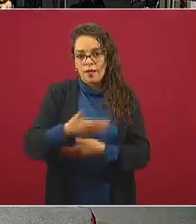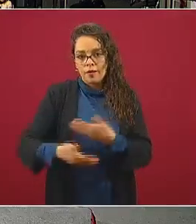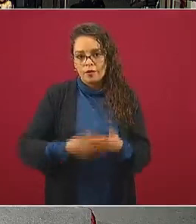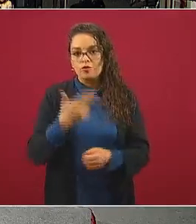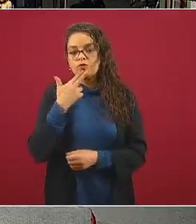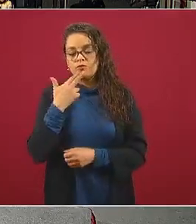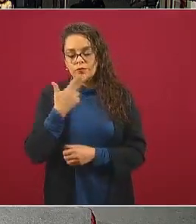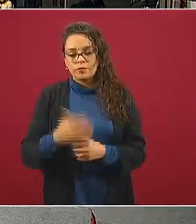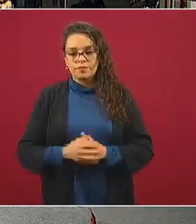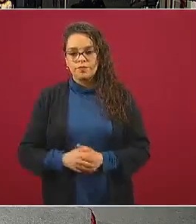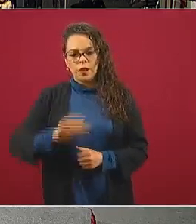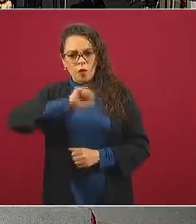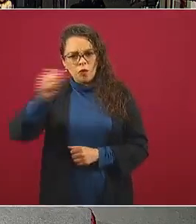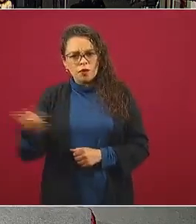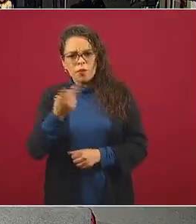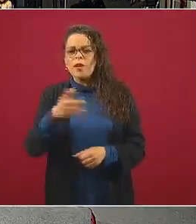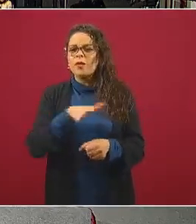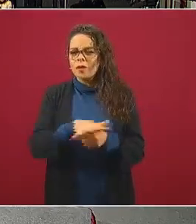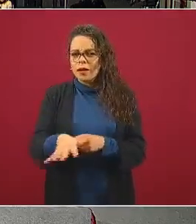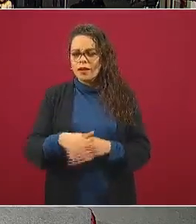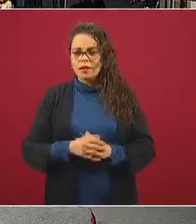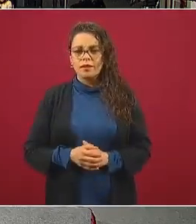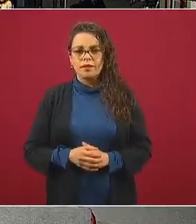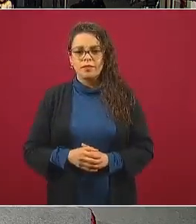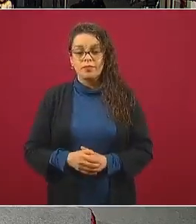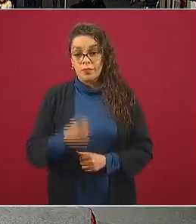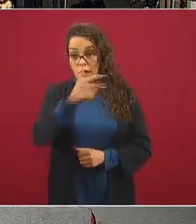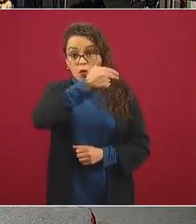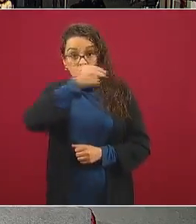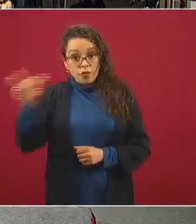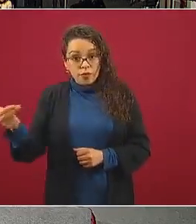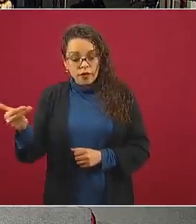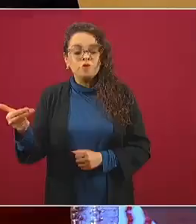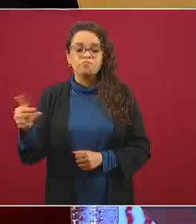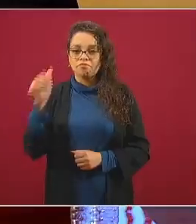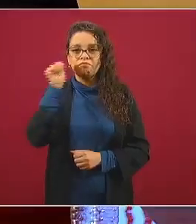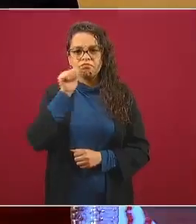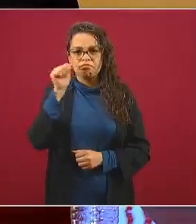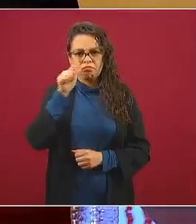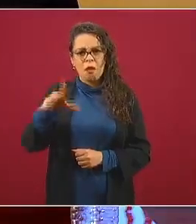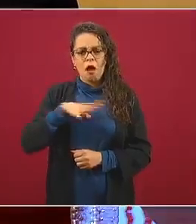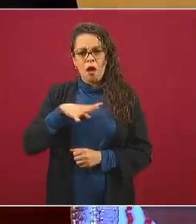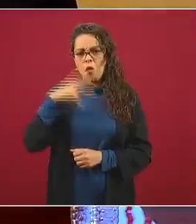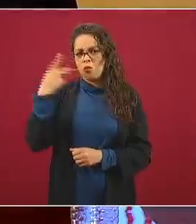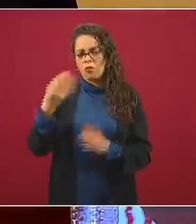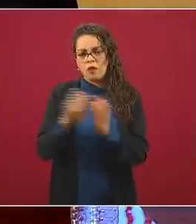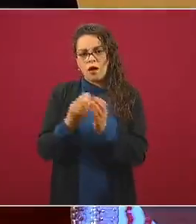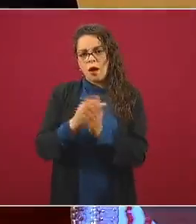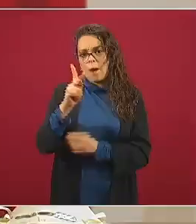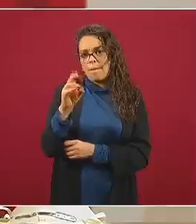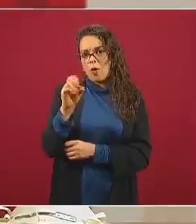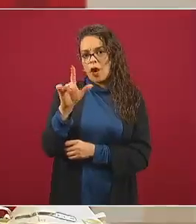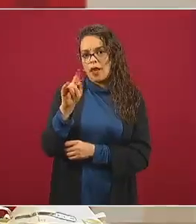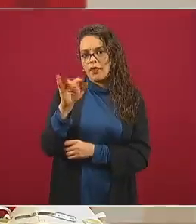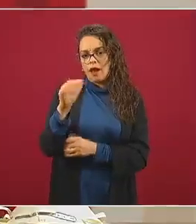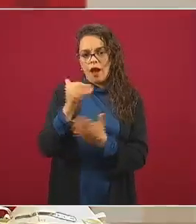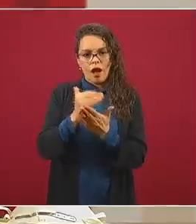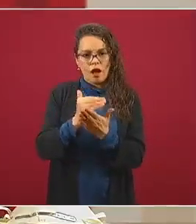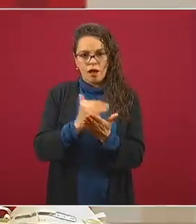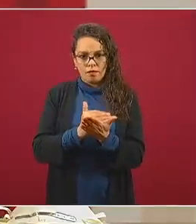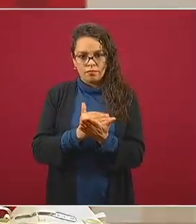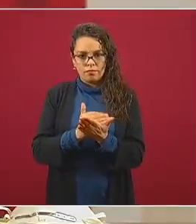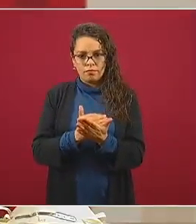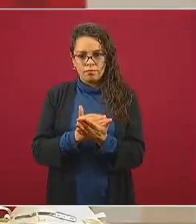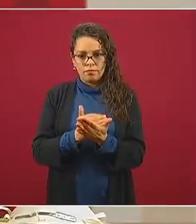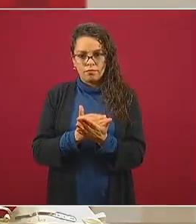a reservar el derecho de admisión los hoteles? Los hoteles siempre tienen sus propias políticas, pero generalmente antes o